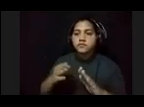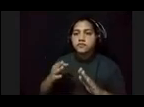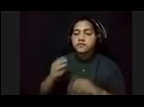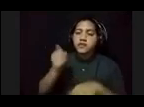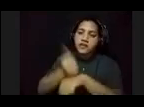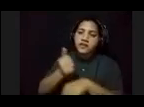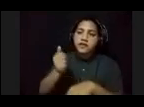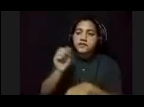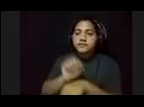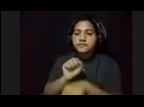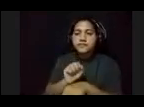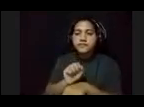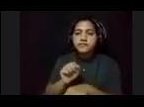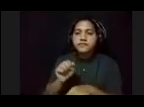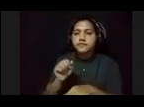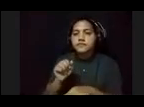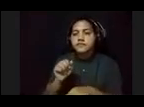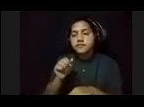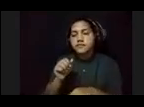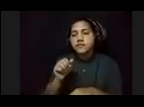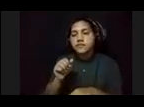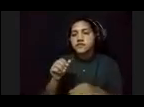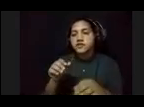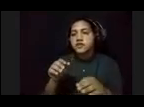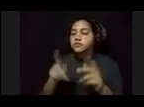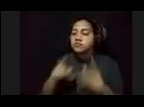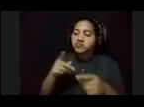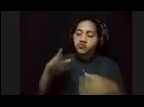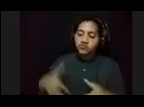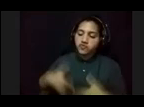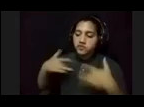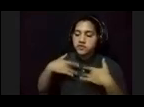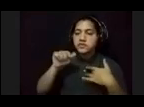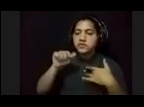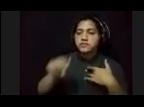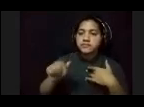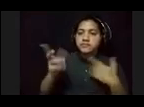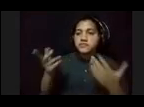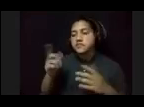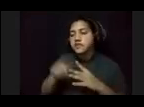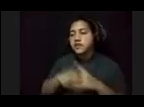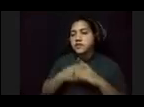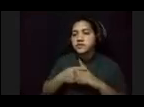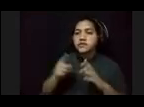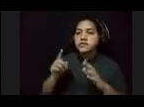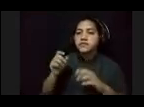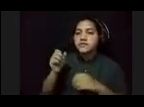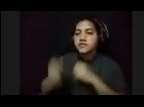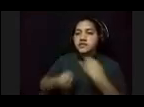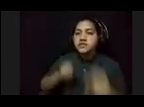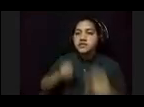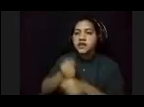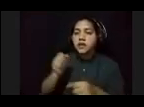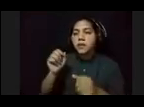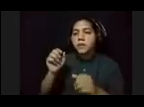de los residentes de la barriada La Perla durante las primeras 2 décadas del siglo XX. Dada su relación histórica con